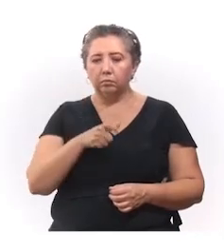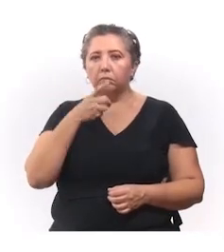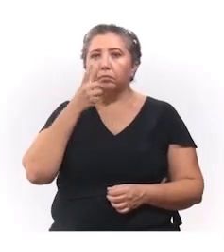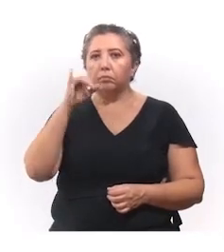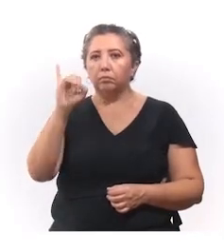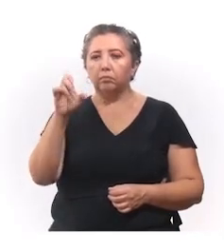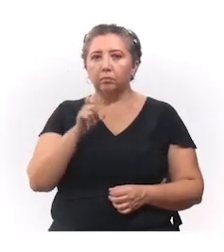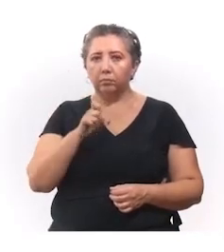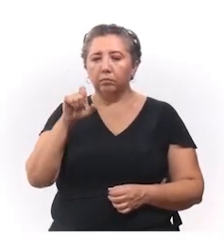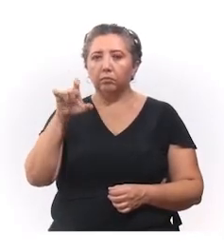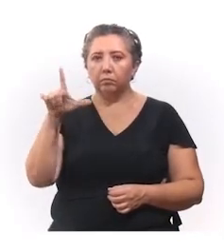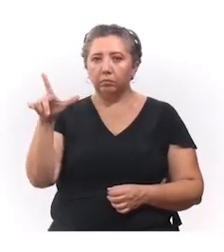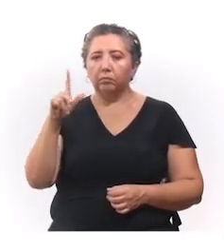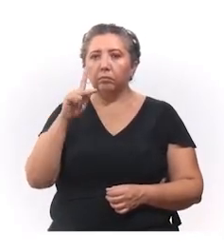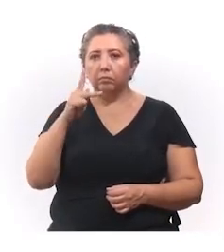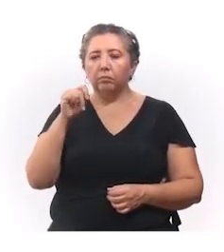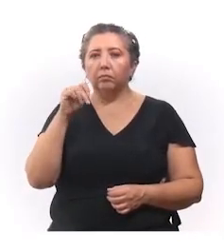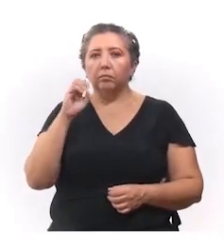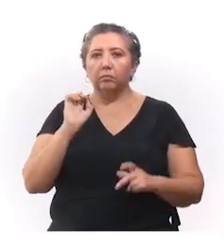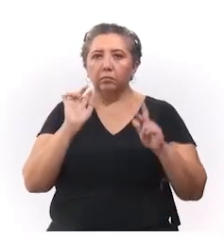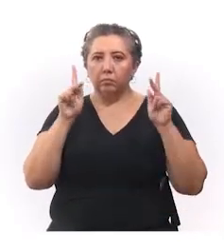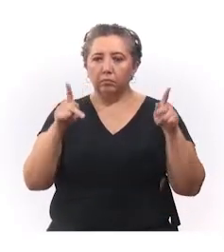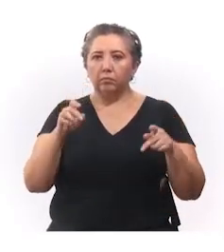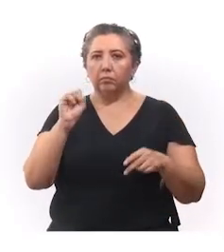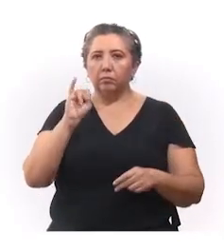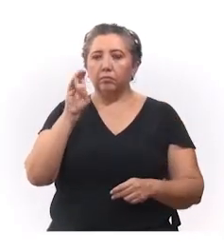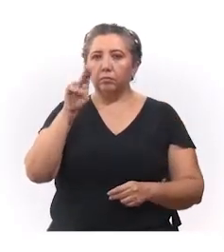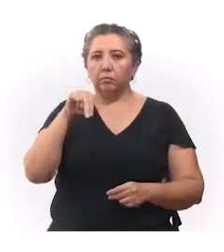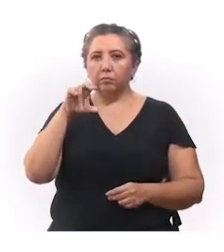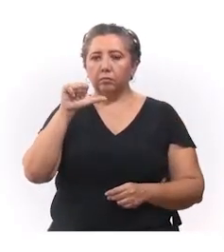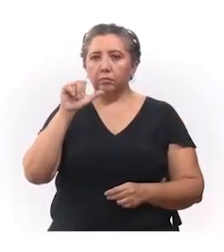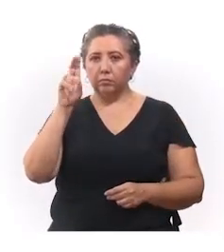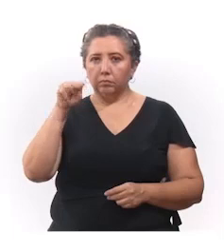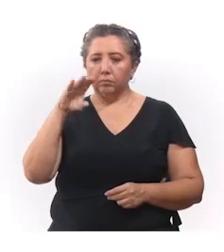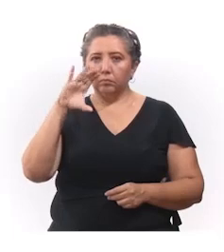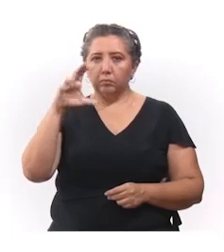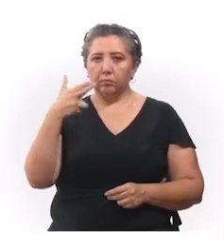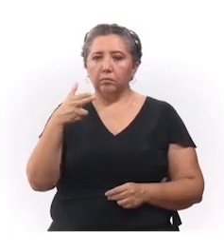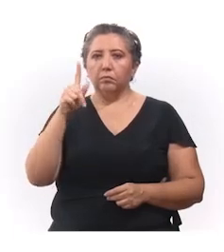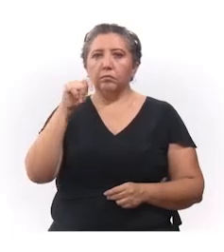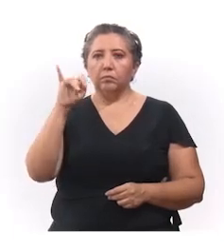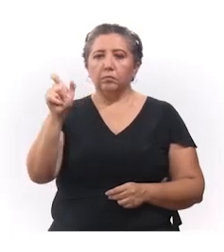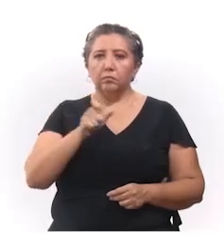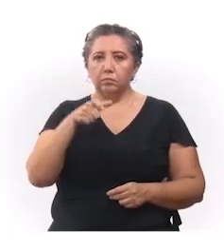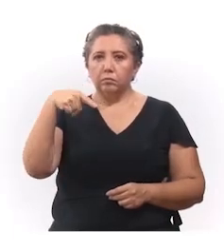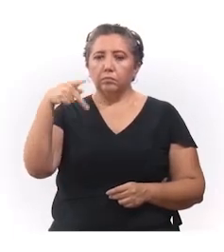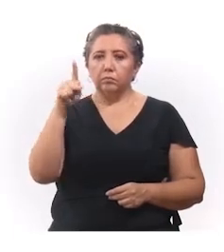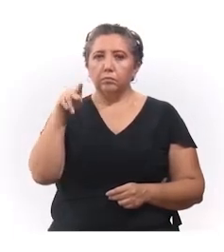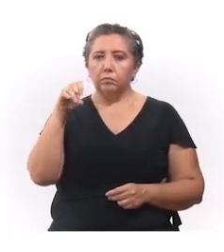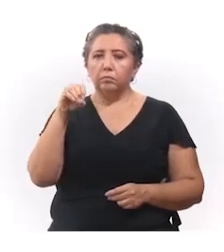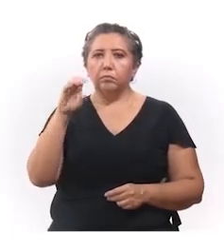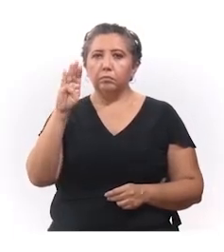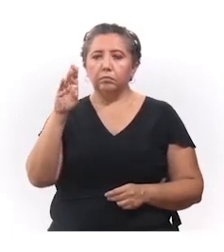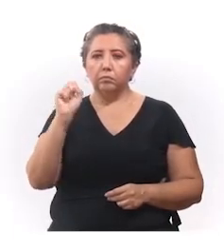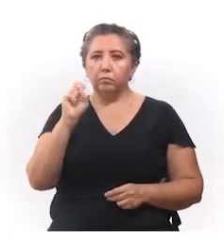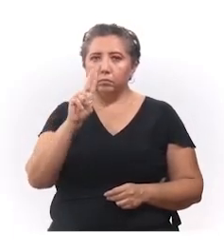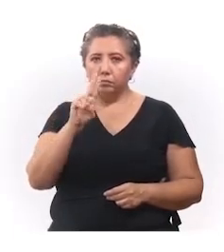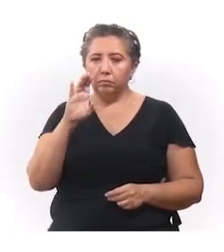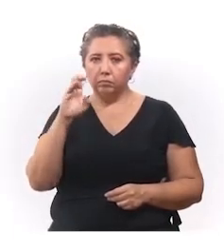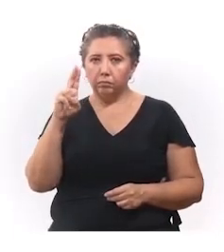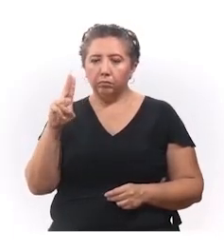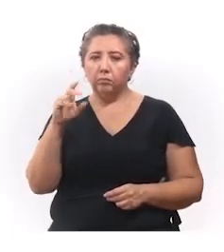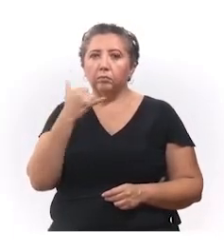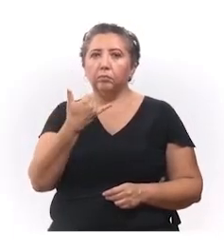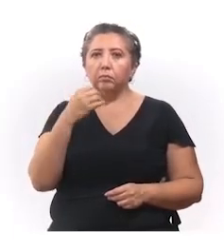Jocabá, Ixil, Panabá, Peto, Progreso, Sinanché, Suquilá, Teabo, Tixcocop, Tixpehual, Zucacap, Ucú y